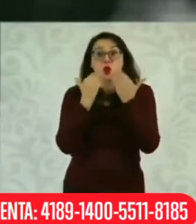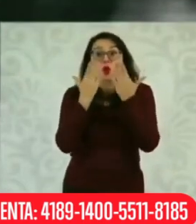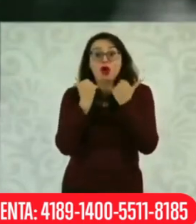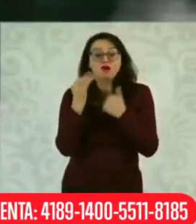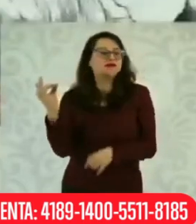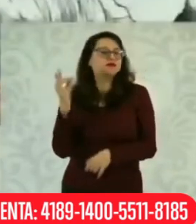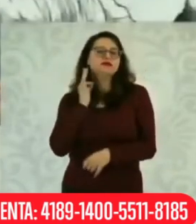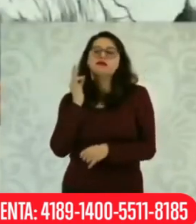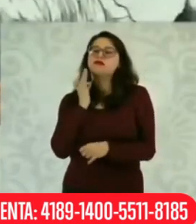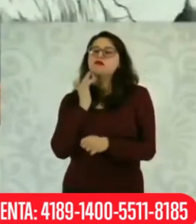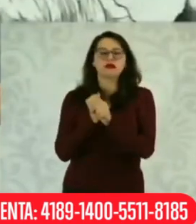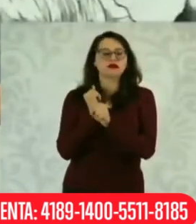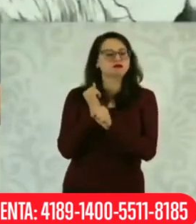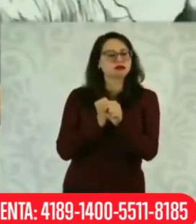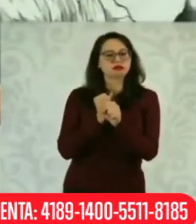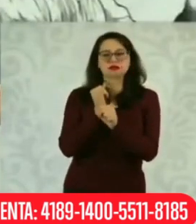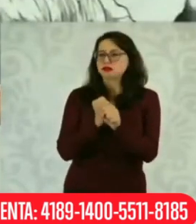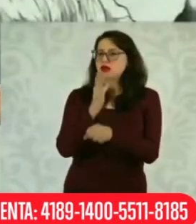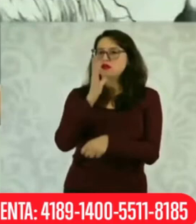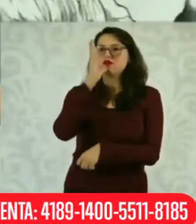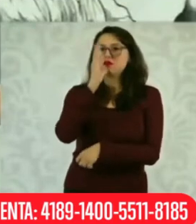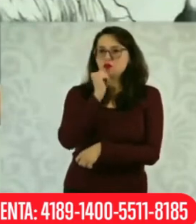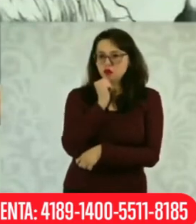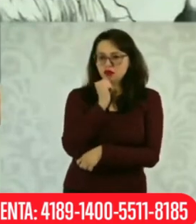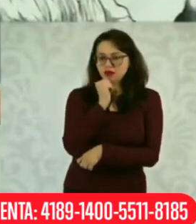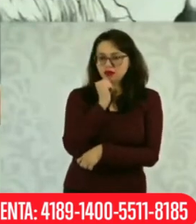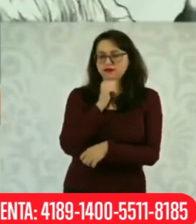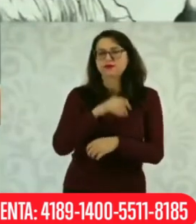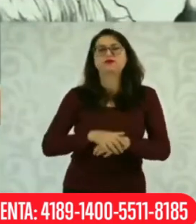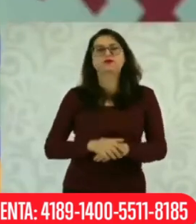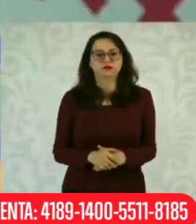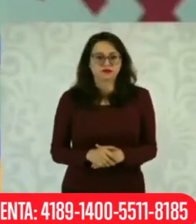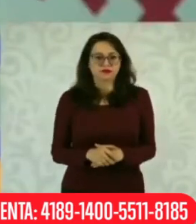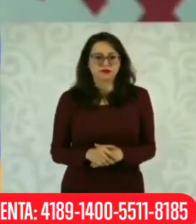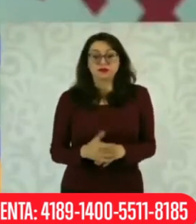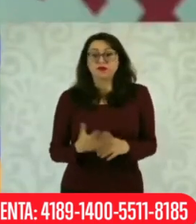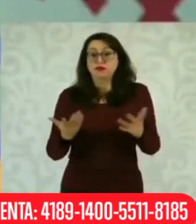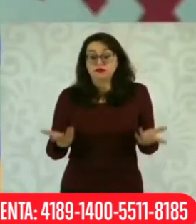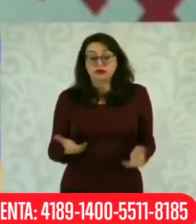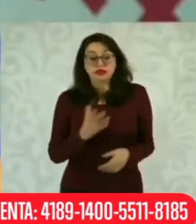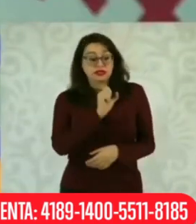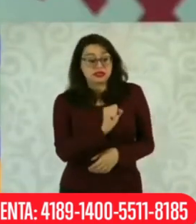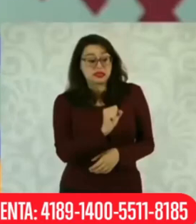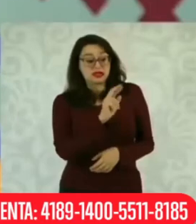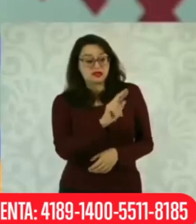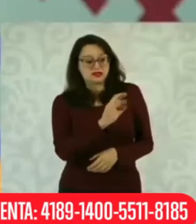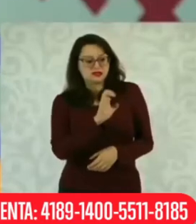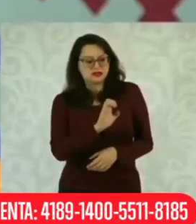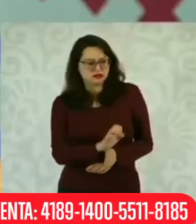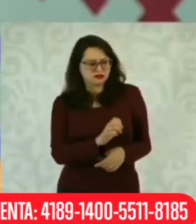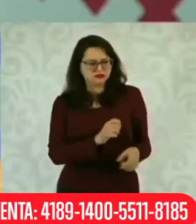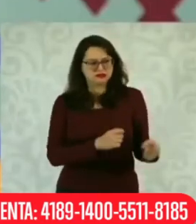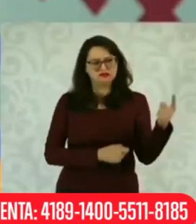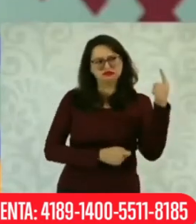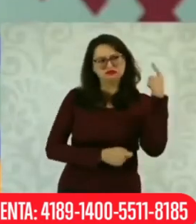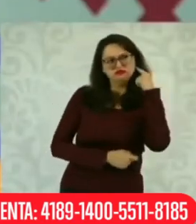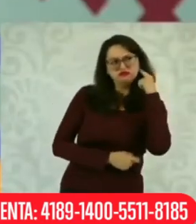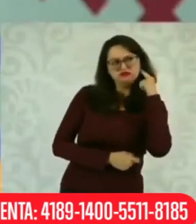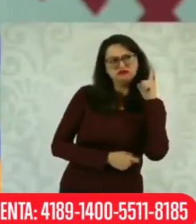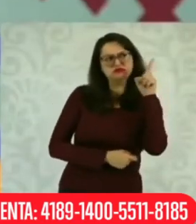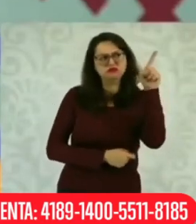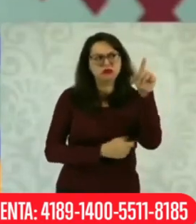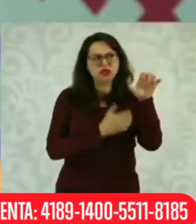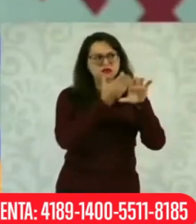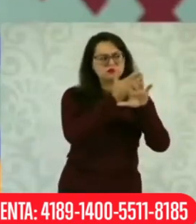los conductos de la Secretaría de Relaciones, la Secretaría de Relaciones, de acuerdo con toda, y sobre todo sobre la